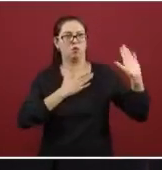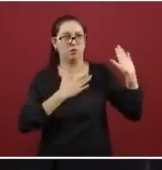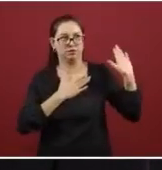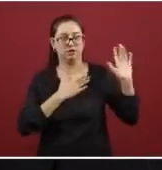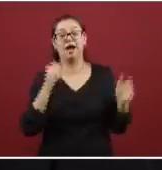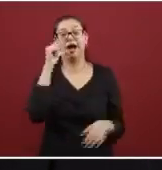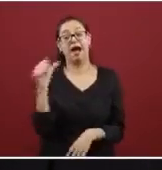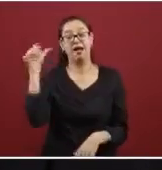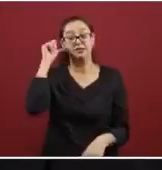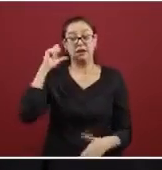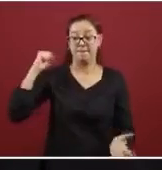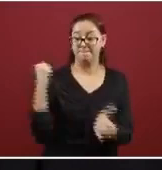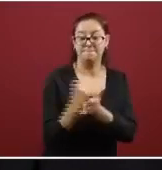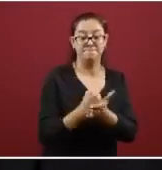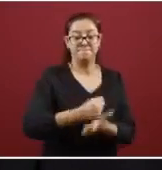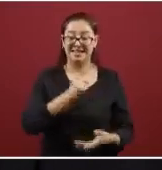laboral,